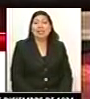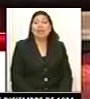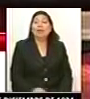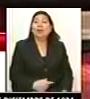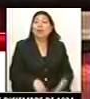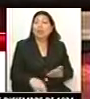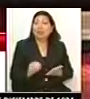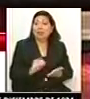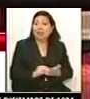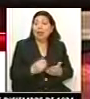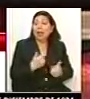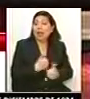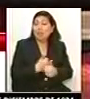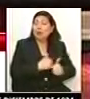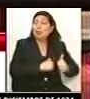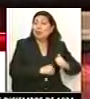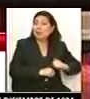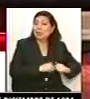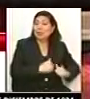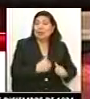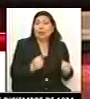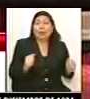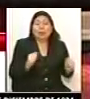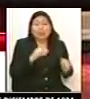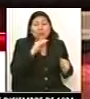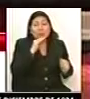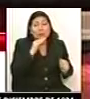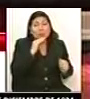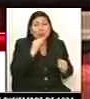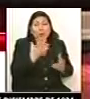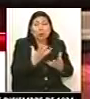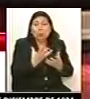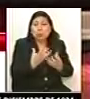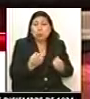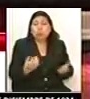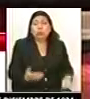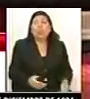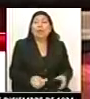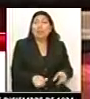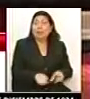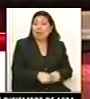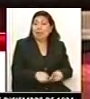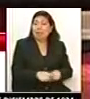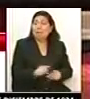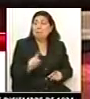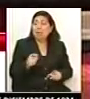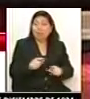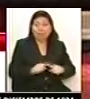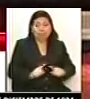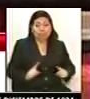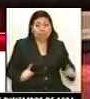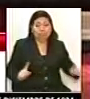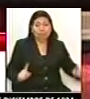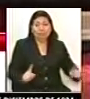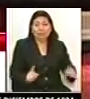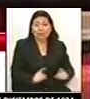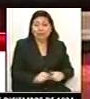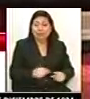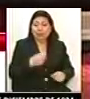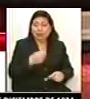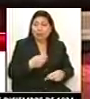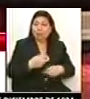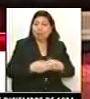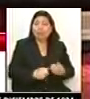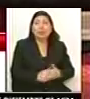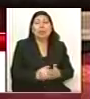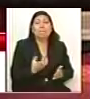a decir, Ayacucho ha sufrido el problema de la helada, la sequía, el problema de veranillo, y tenemos miles de hectáreas, si contamos a las regiones